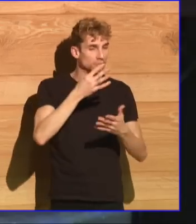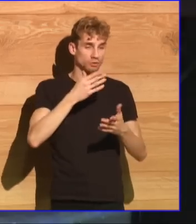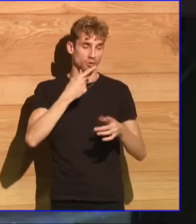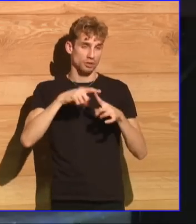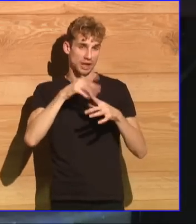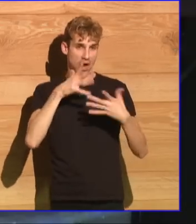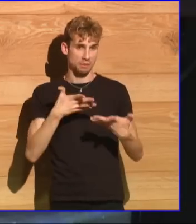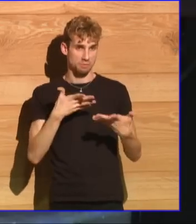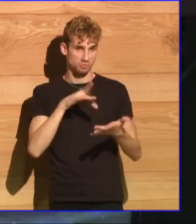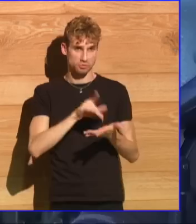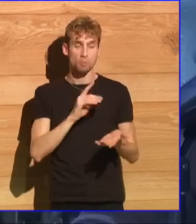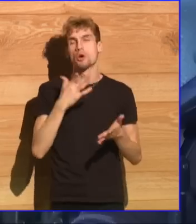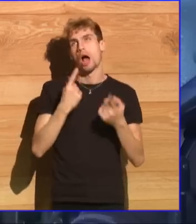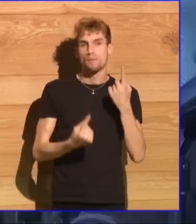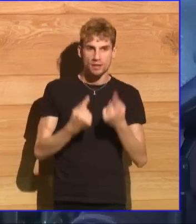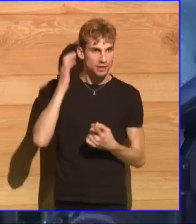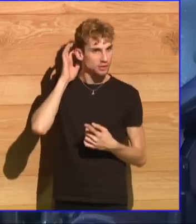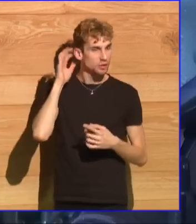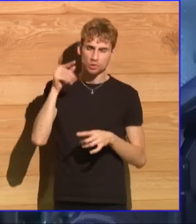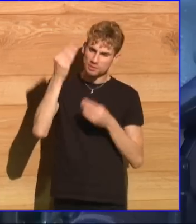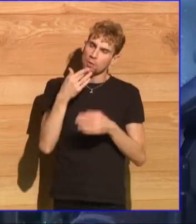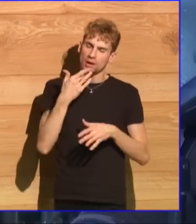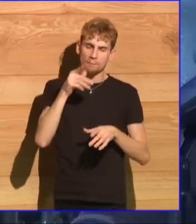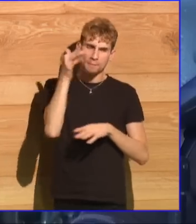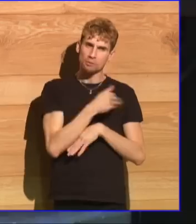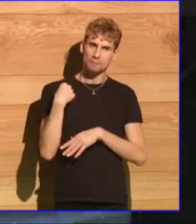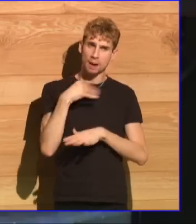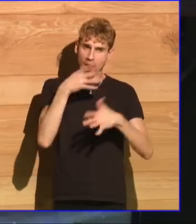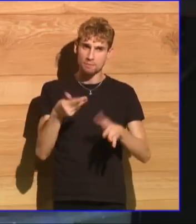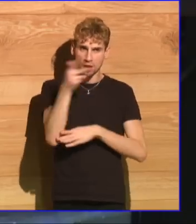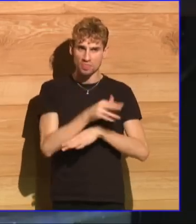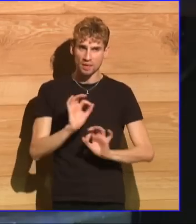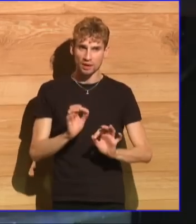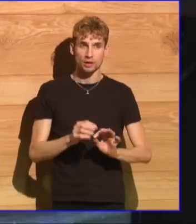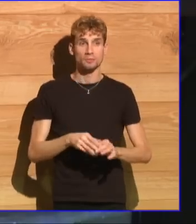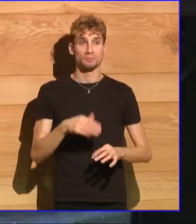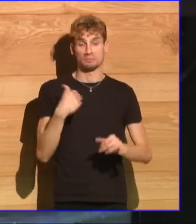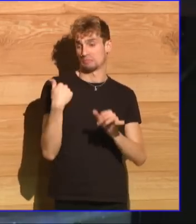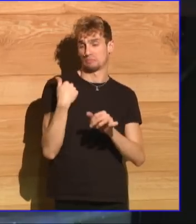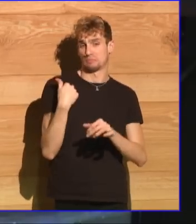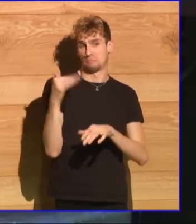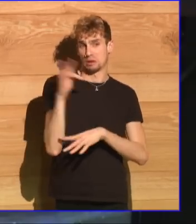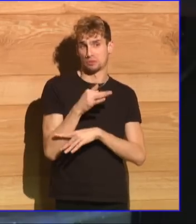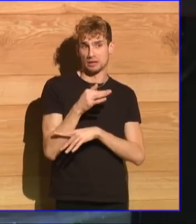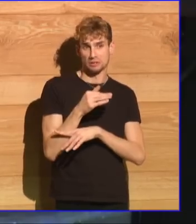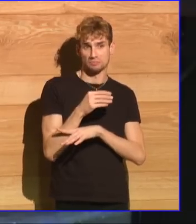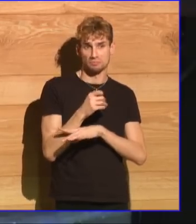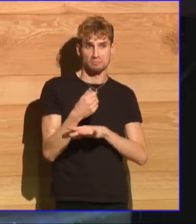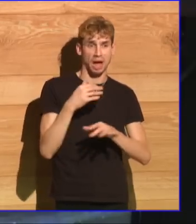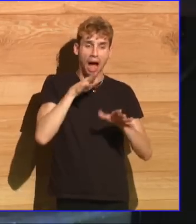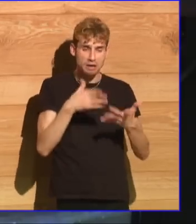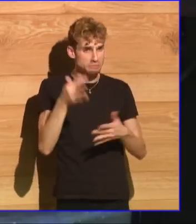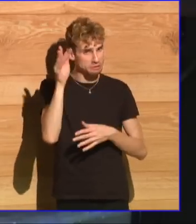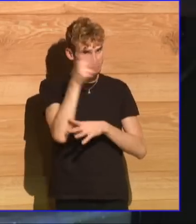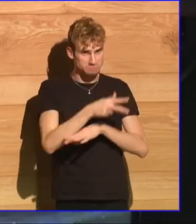se hacen ocasionalmente. en el ¿Crees que esta último- película hoy en día no se podría rodar? Casi ninguna de estas películas hoy en día se podría rodar. Y no sería por